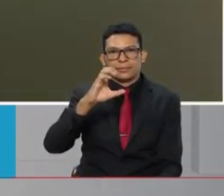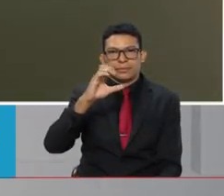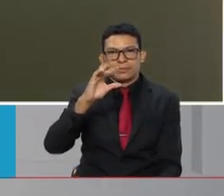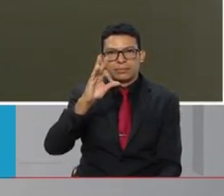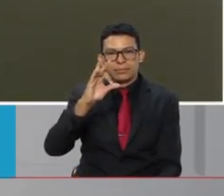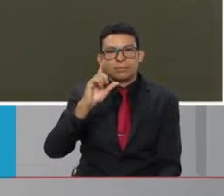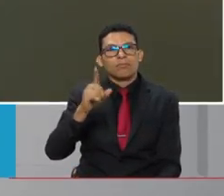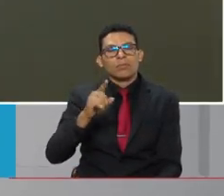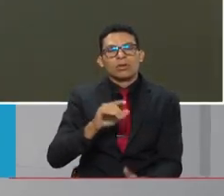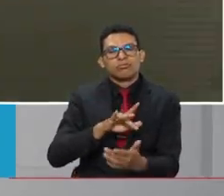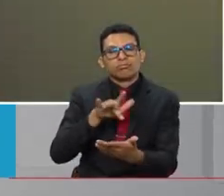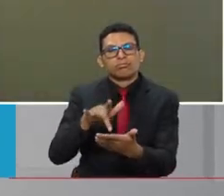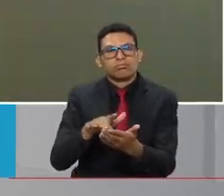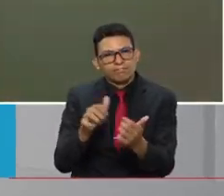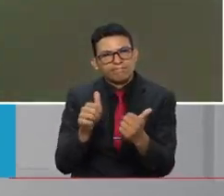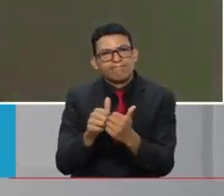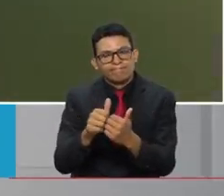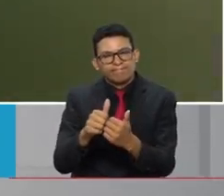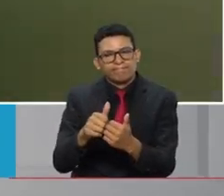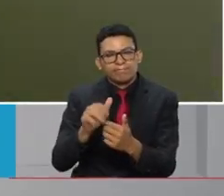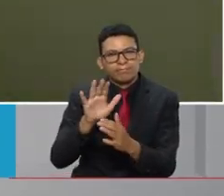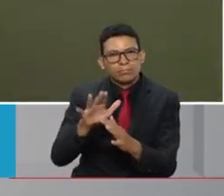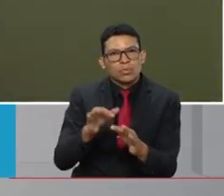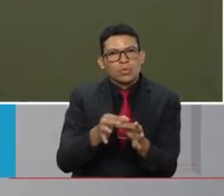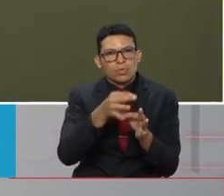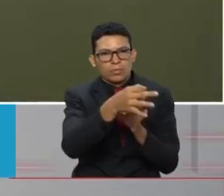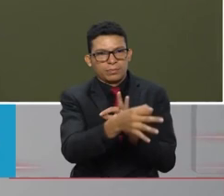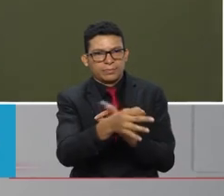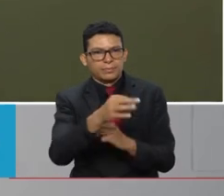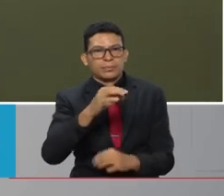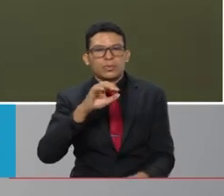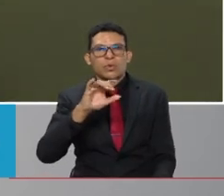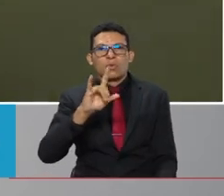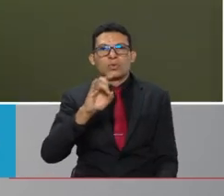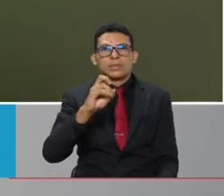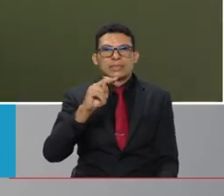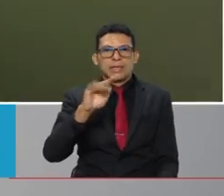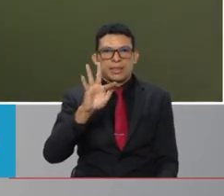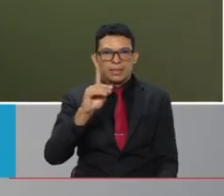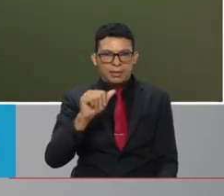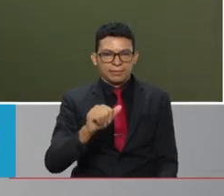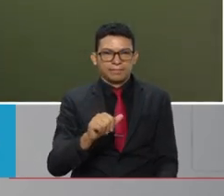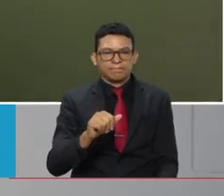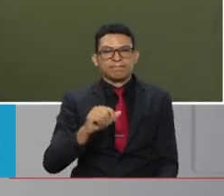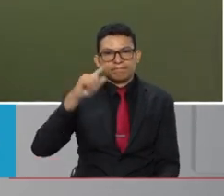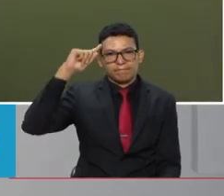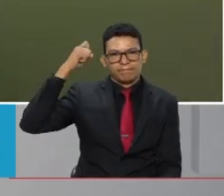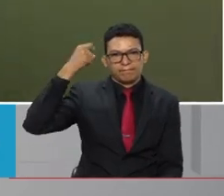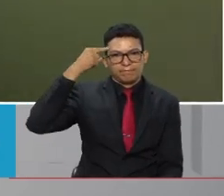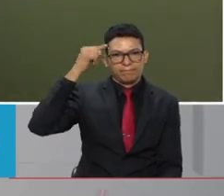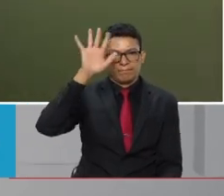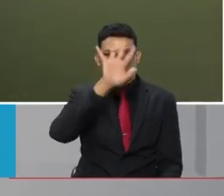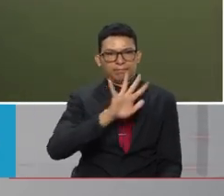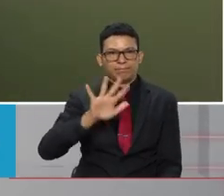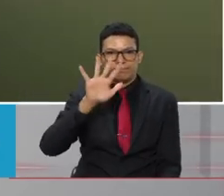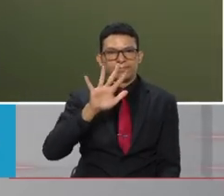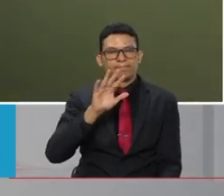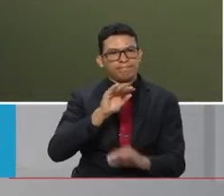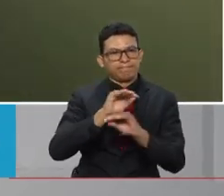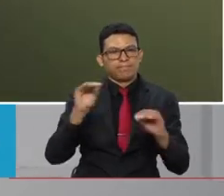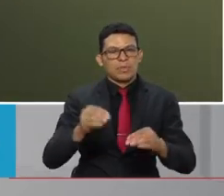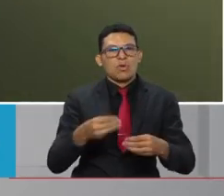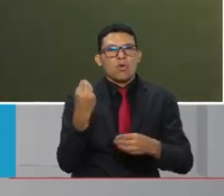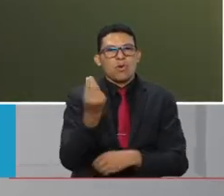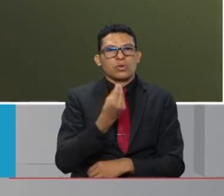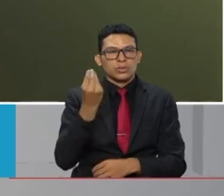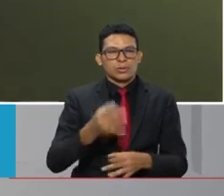quien acompañó a las familias desplazadas hacia el corregimiento de Usenda. Por su parte, el gobierno departamental anunció un consejo de